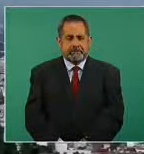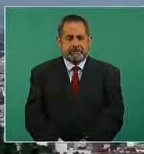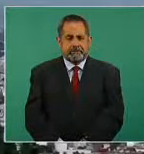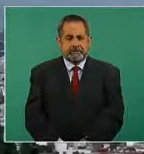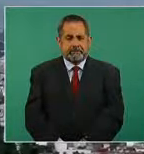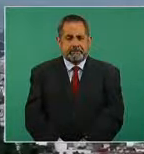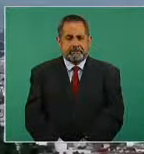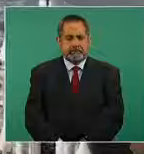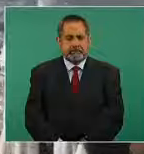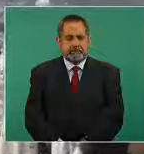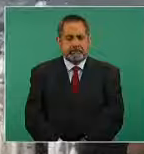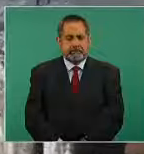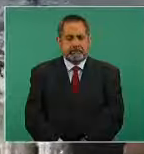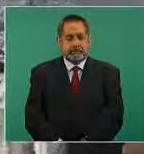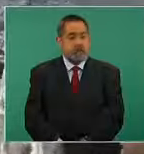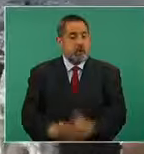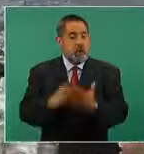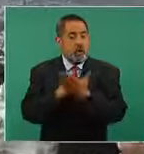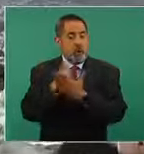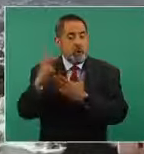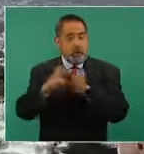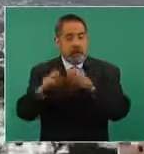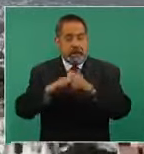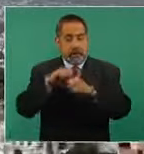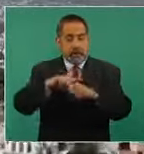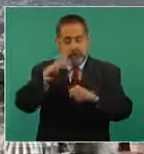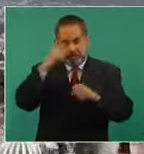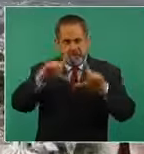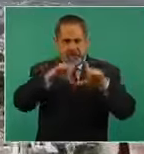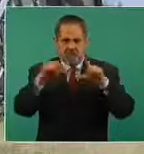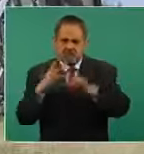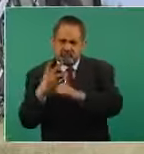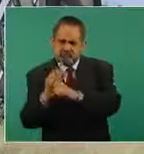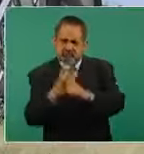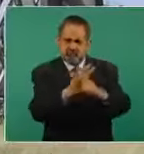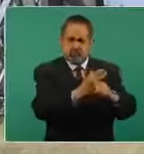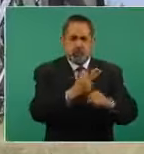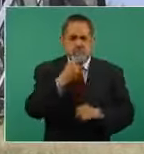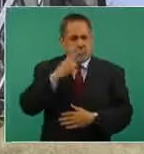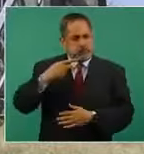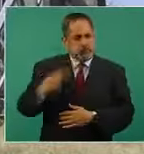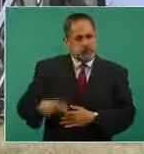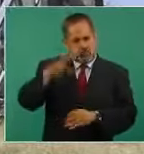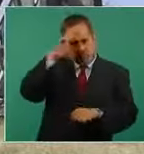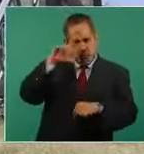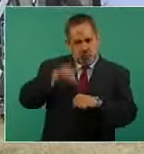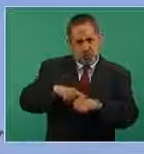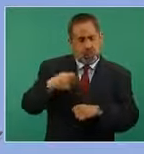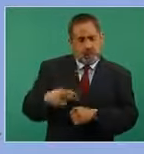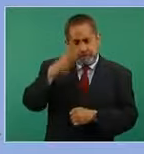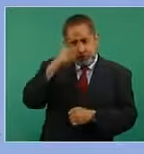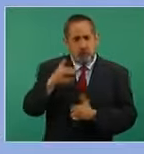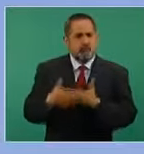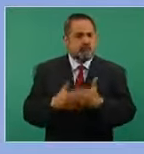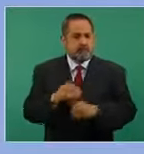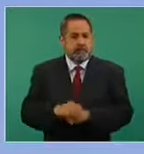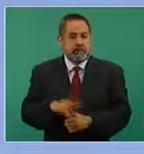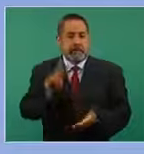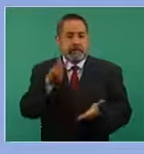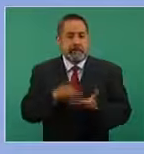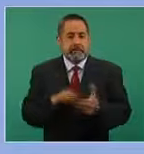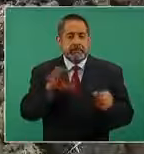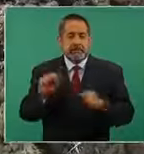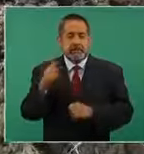el programa nacional de reconstrucción en materia de patrimonio cultural avanza 3 mil 61